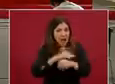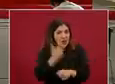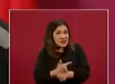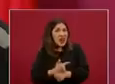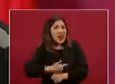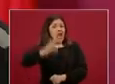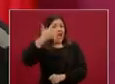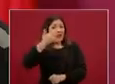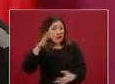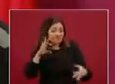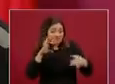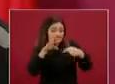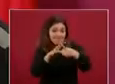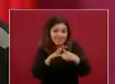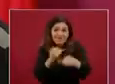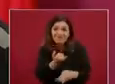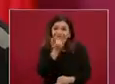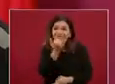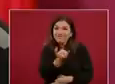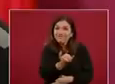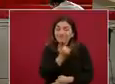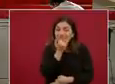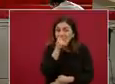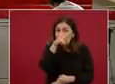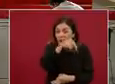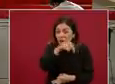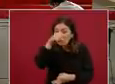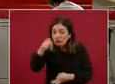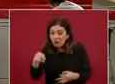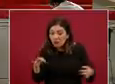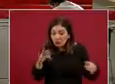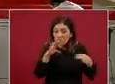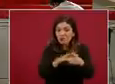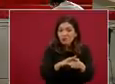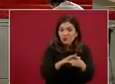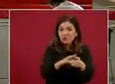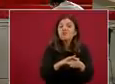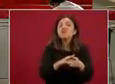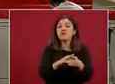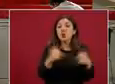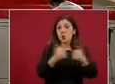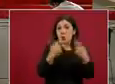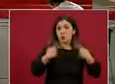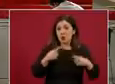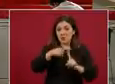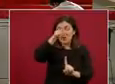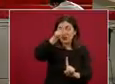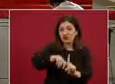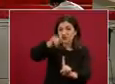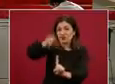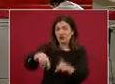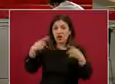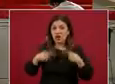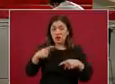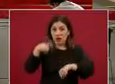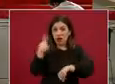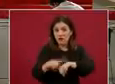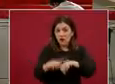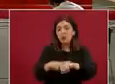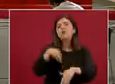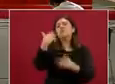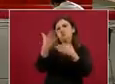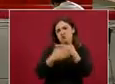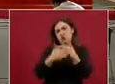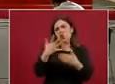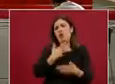por ejemplo, de estos grupos asociados lógicamente a las personas. En su momento tendremos los resultados de